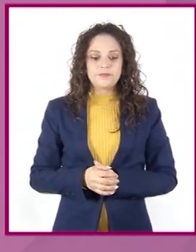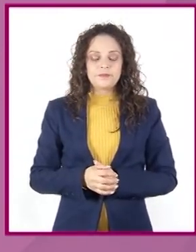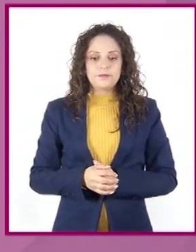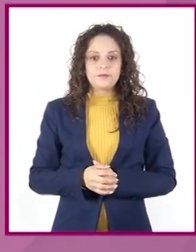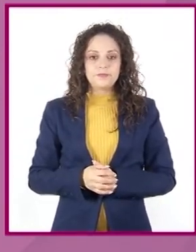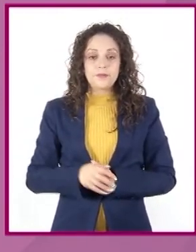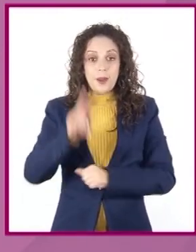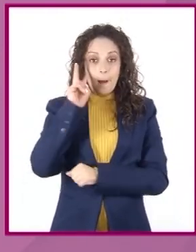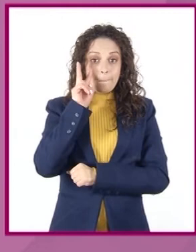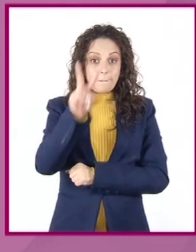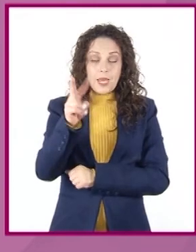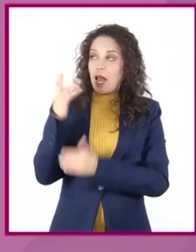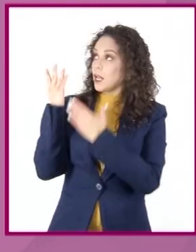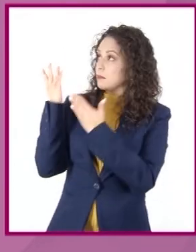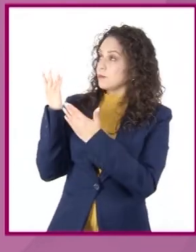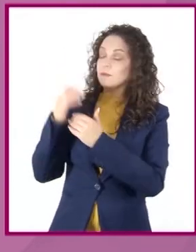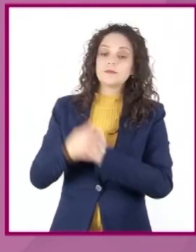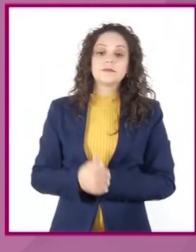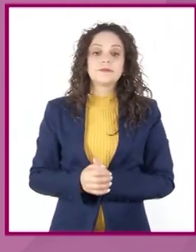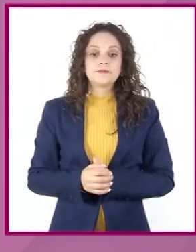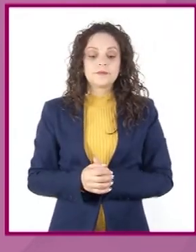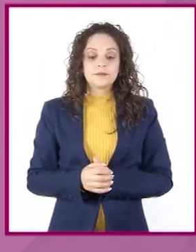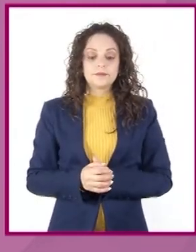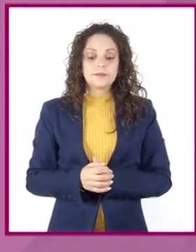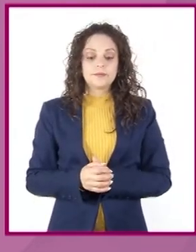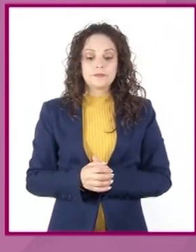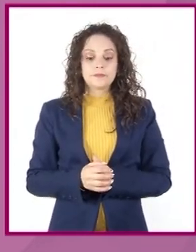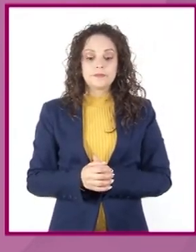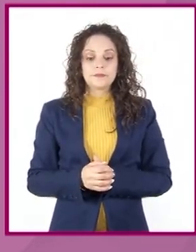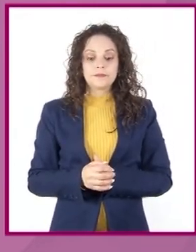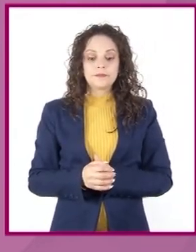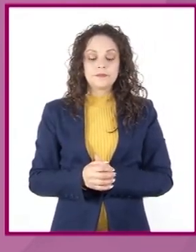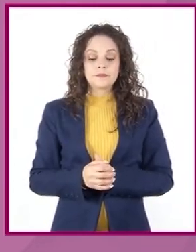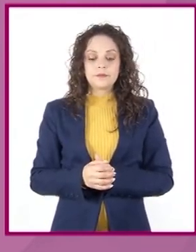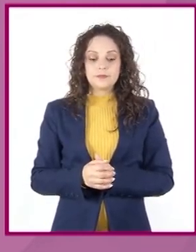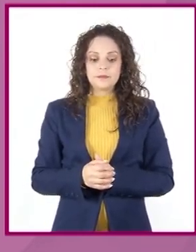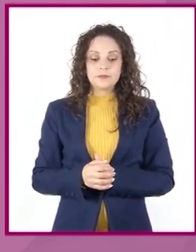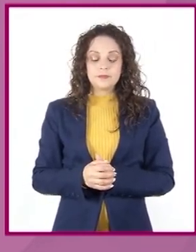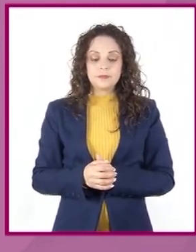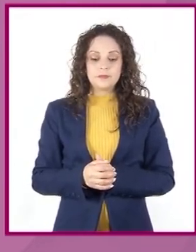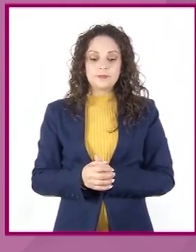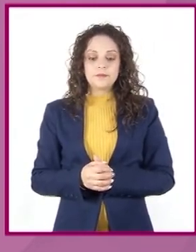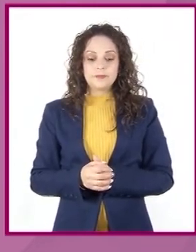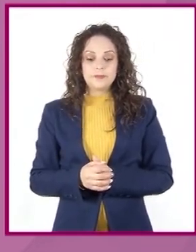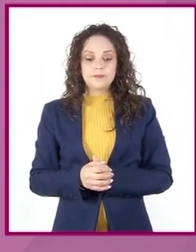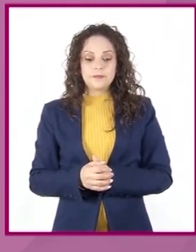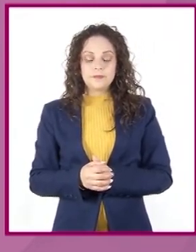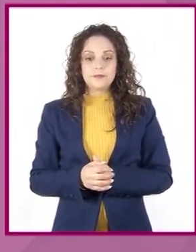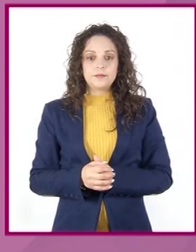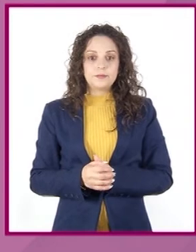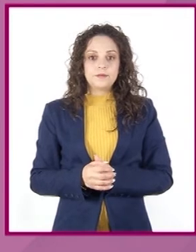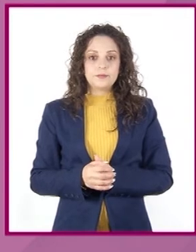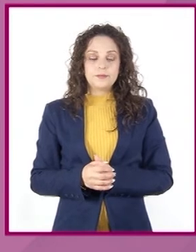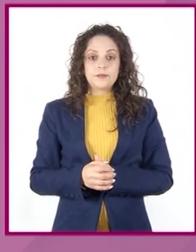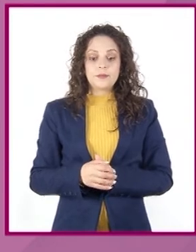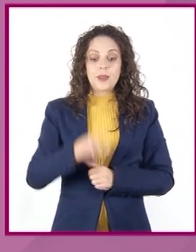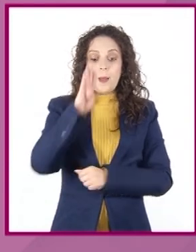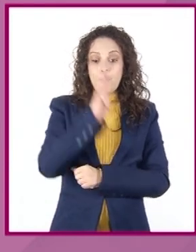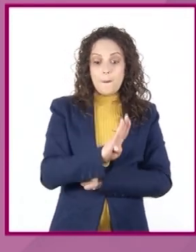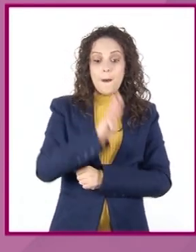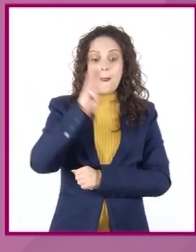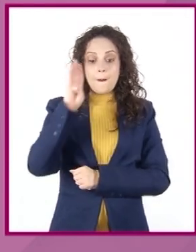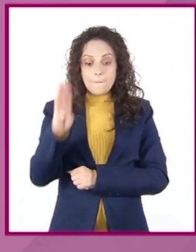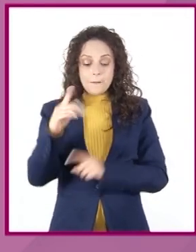quedando volumen es igual a base mayor más base menor entre 2 por la altura del